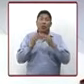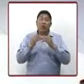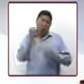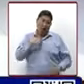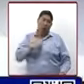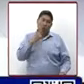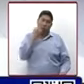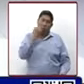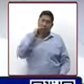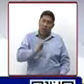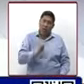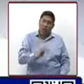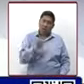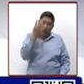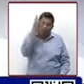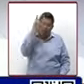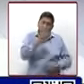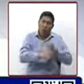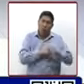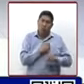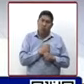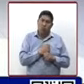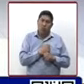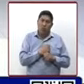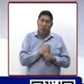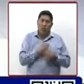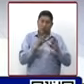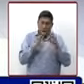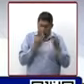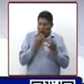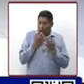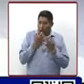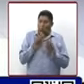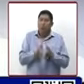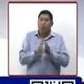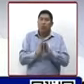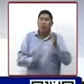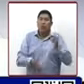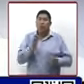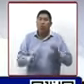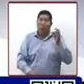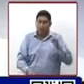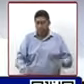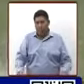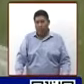abusado de una niña de 4 años. La familia de esta pequeña está pidiendo justicia.